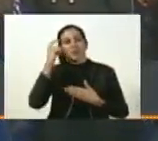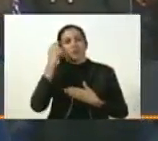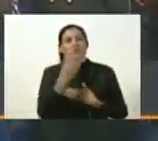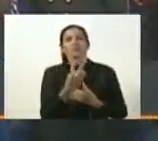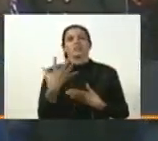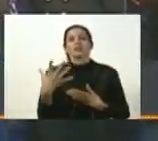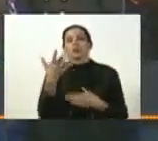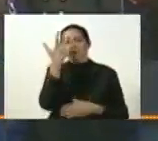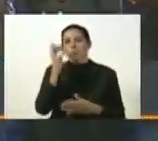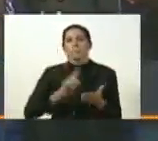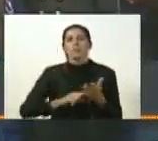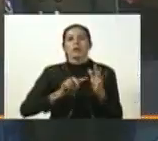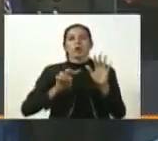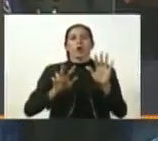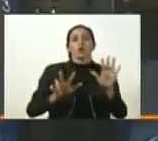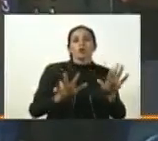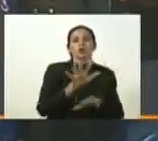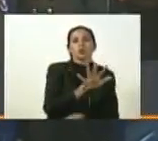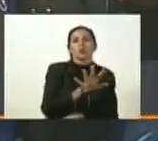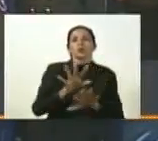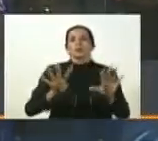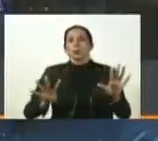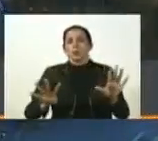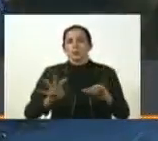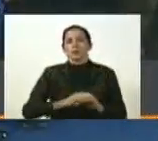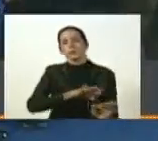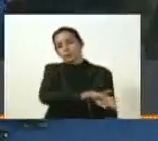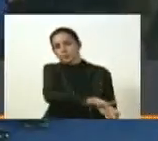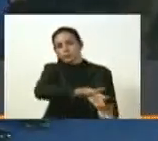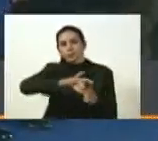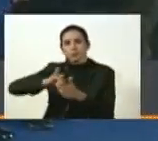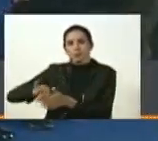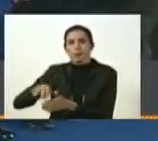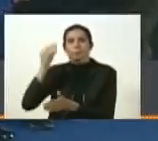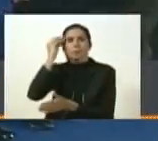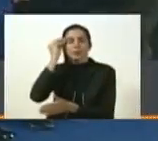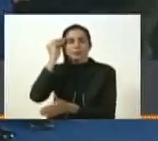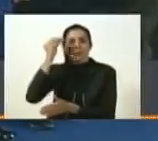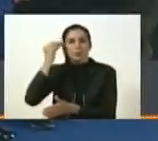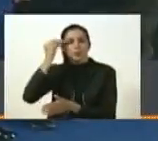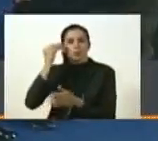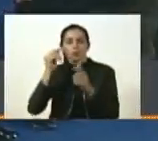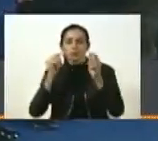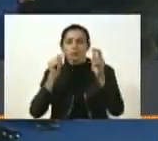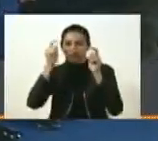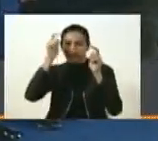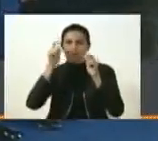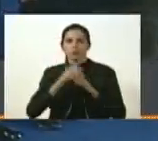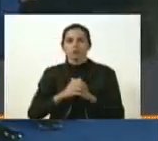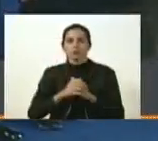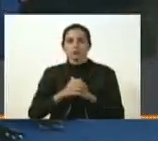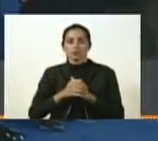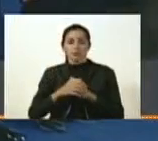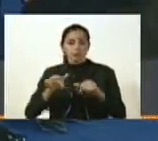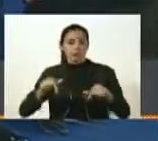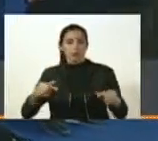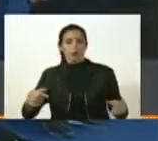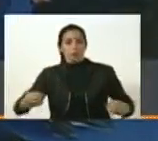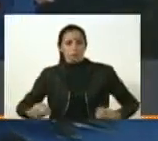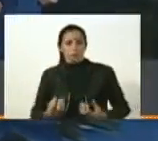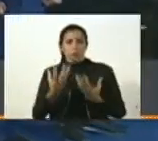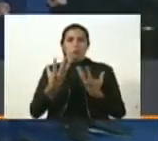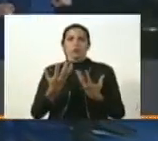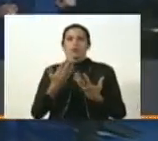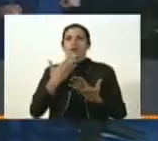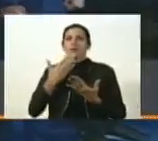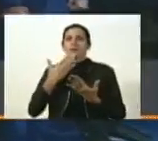de febrero de 1859. Pensamiento revolucionario. Nacimos al calor de las doctrinas